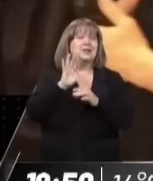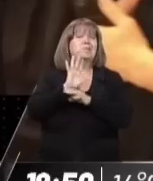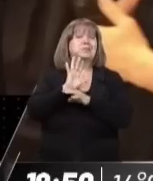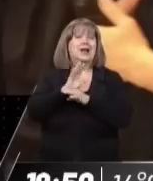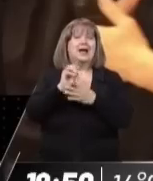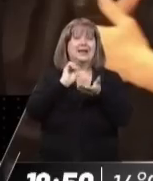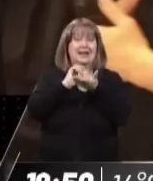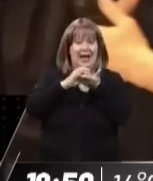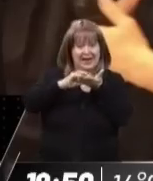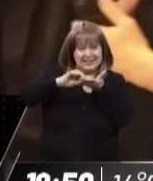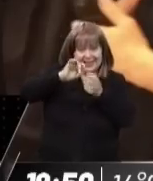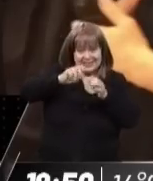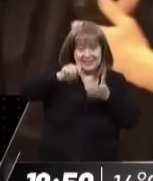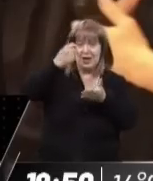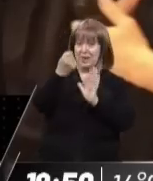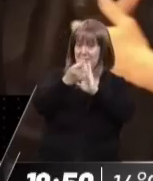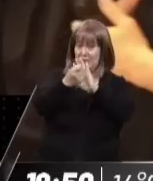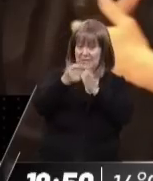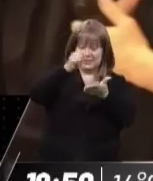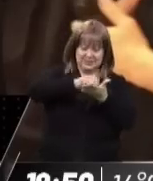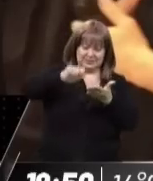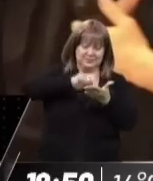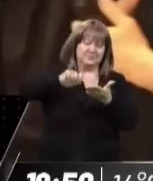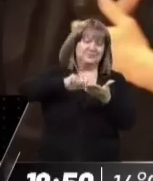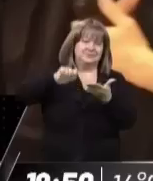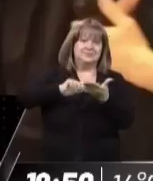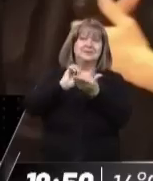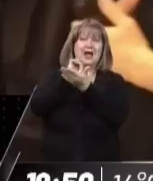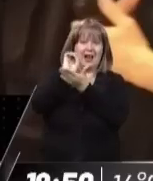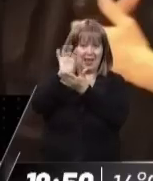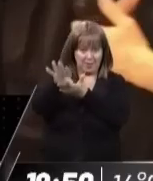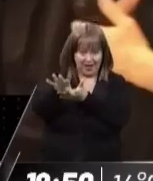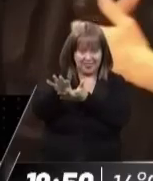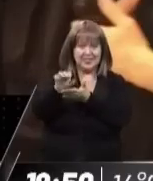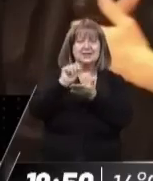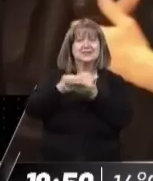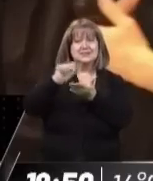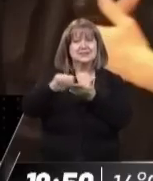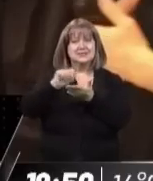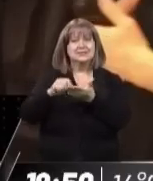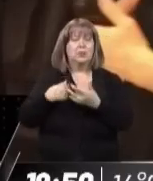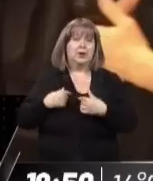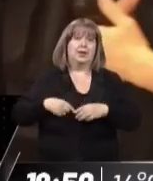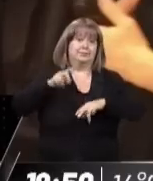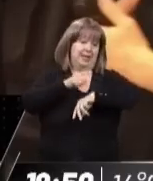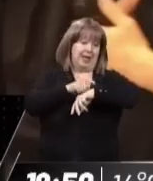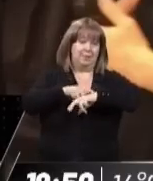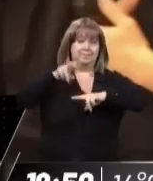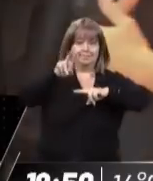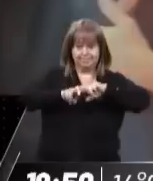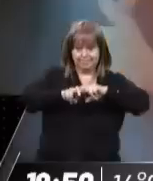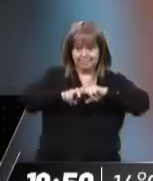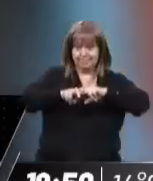son las cartas, ¿no? Eso de puño y letra, ¿no? Que tenía otro significativo, otro, no es un mensaje de WhatsApp ni un mail. Porque había que sentarse a escribir una carta. ¿Ustedes han